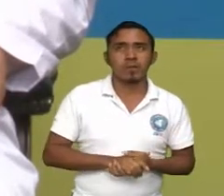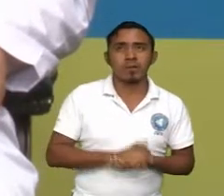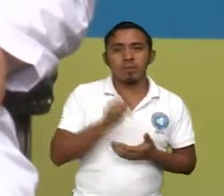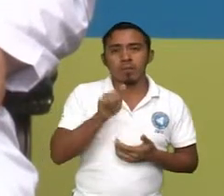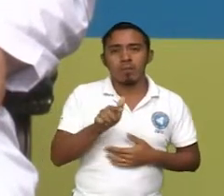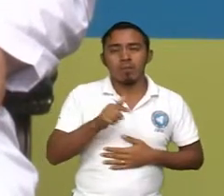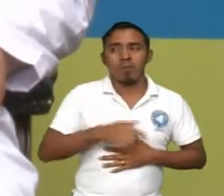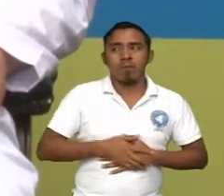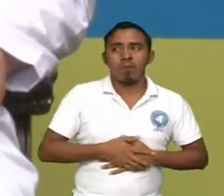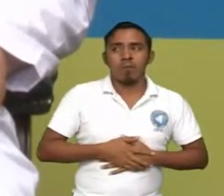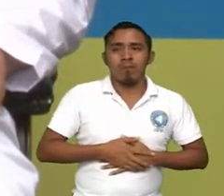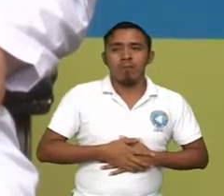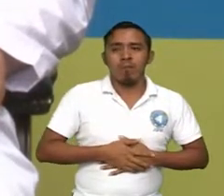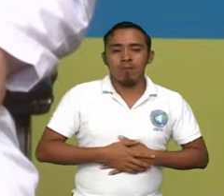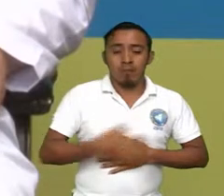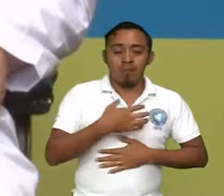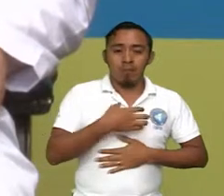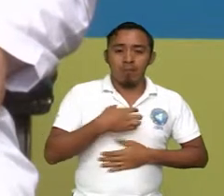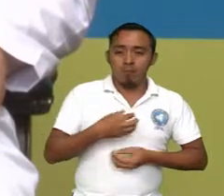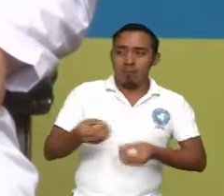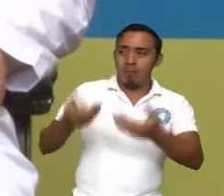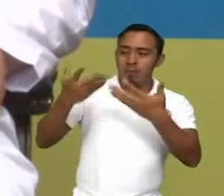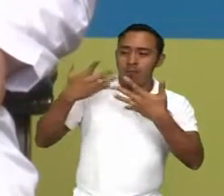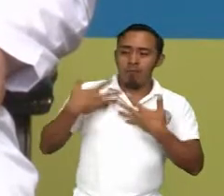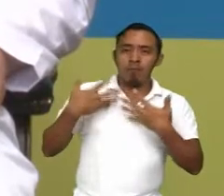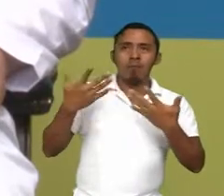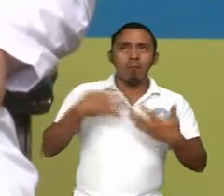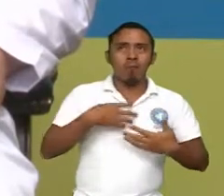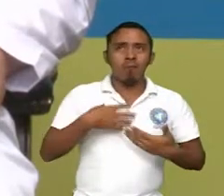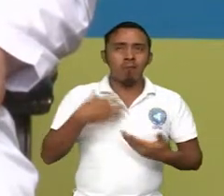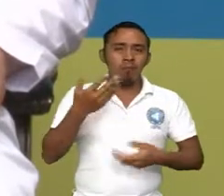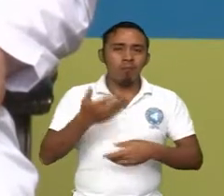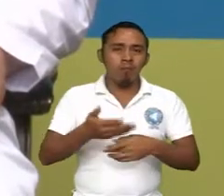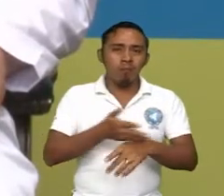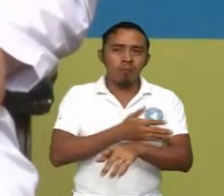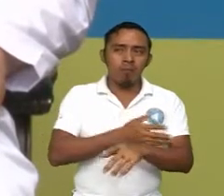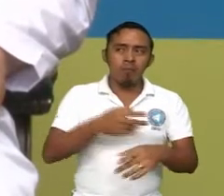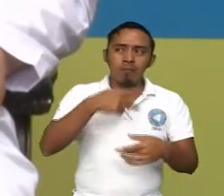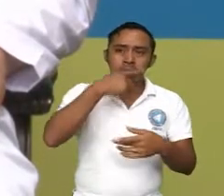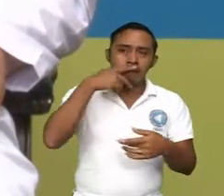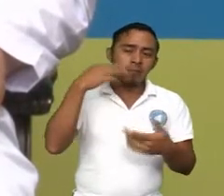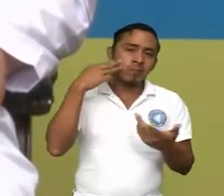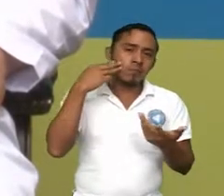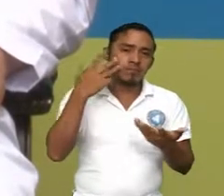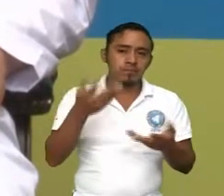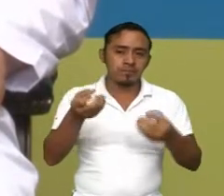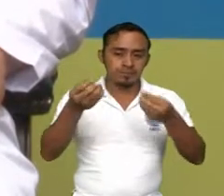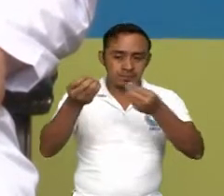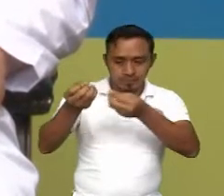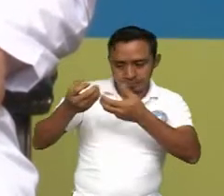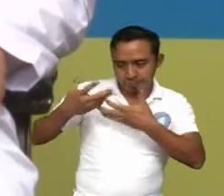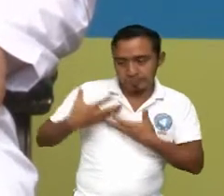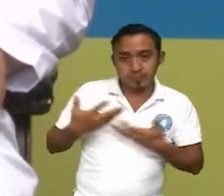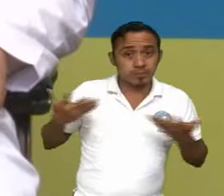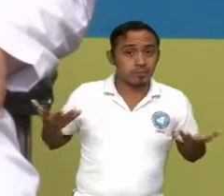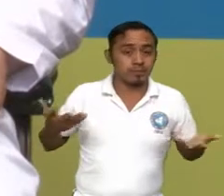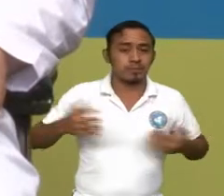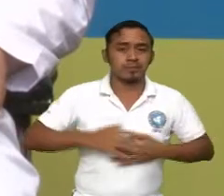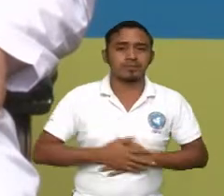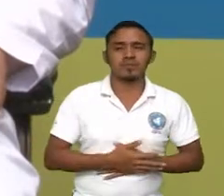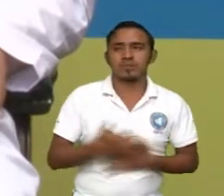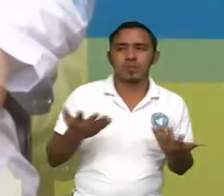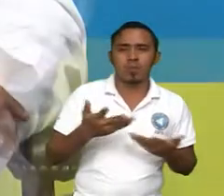parte hereditaria es donde sale a flote lo único que lo hace a más temprana edad ahora qué